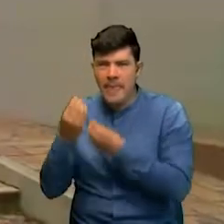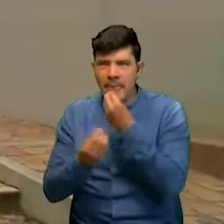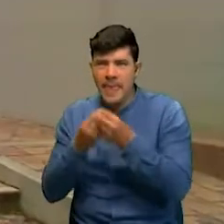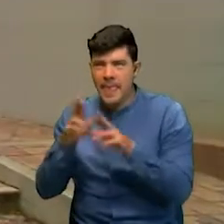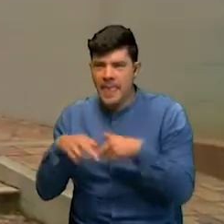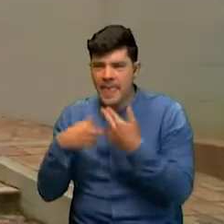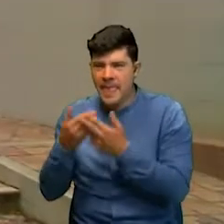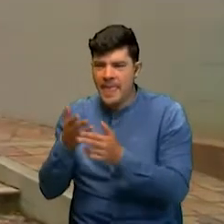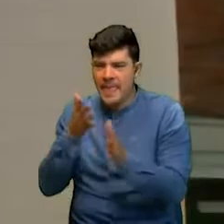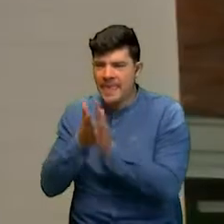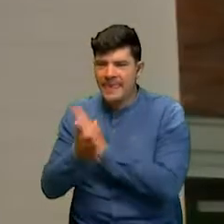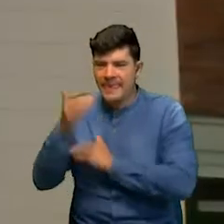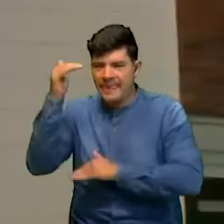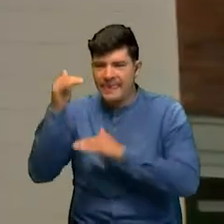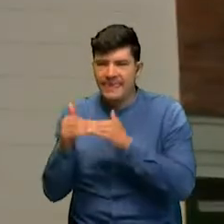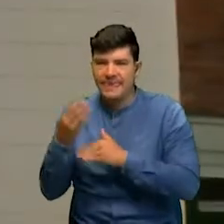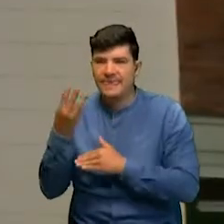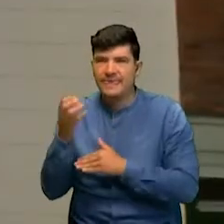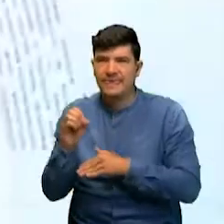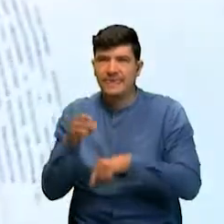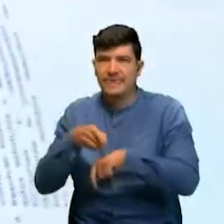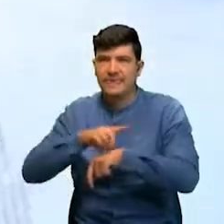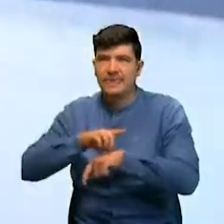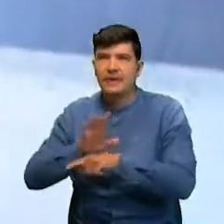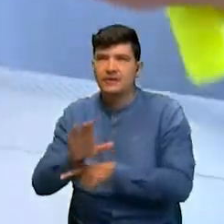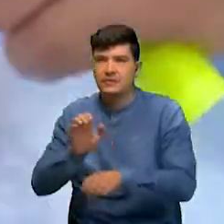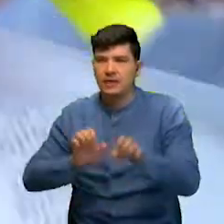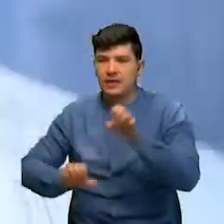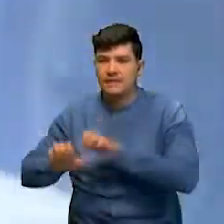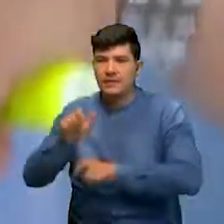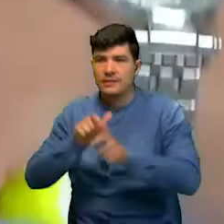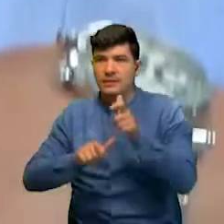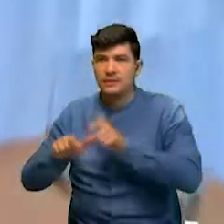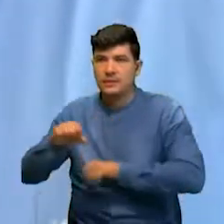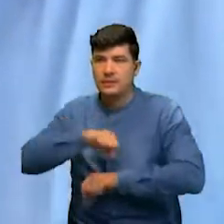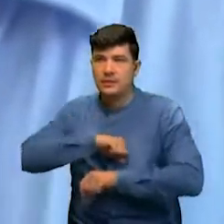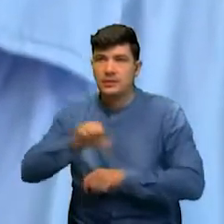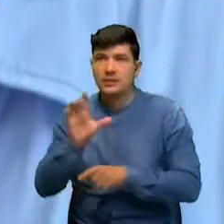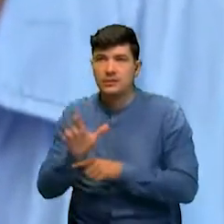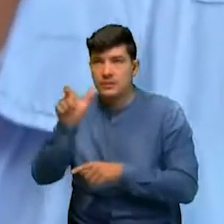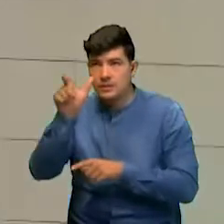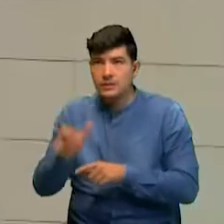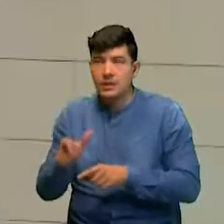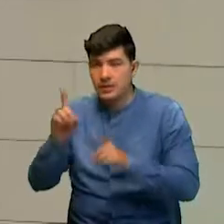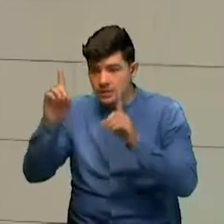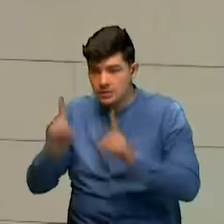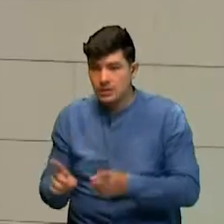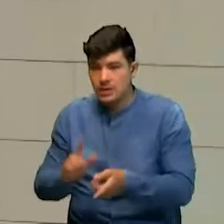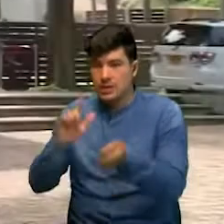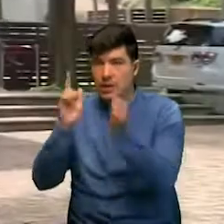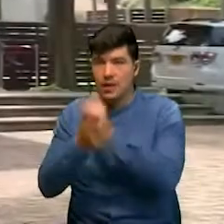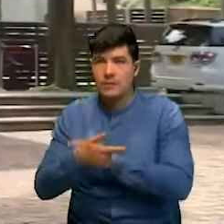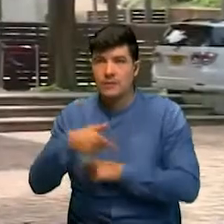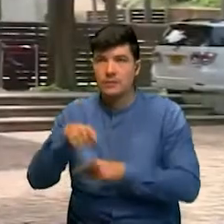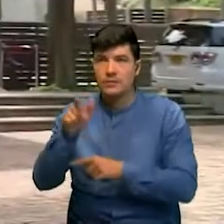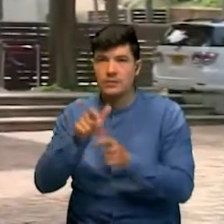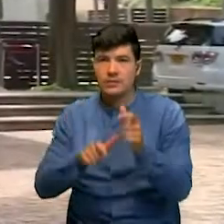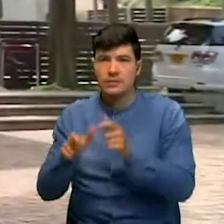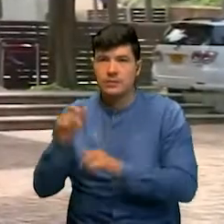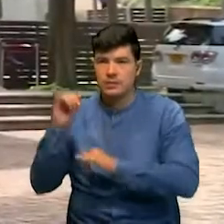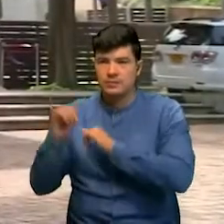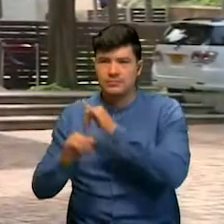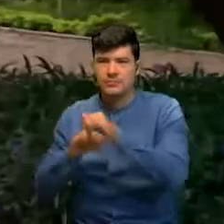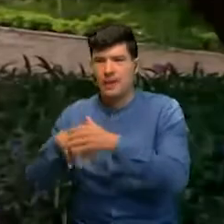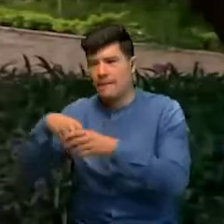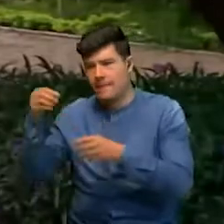informativa de menos de media hora en defensa de los funcionarios que la gerente decidió cambiar por unos servidores externos para